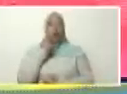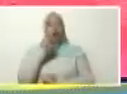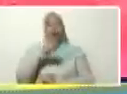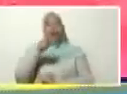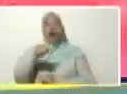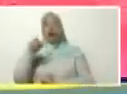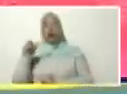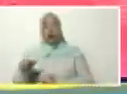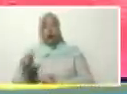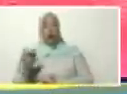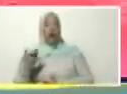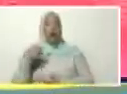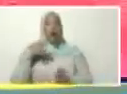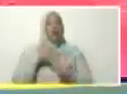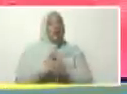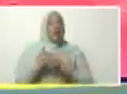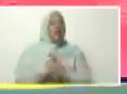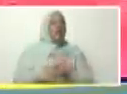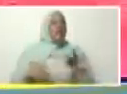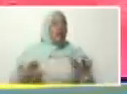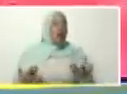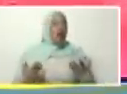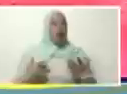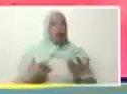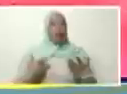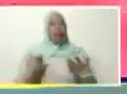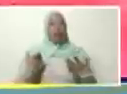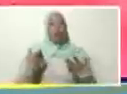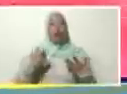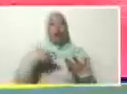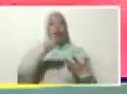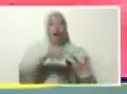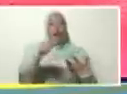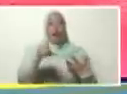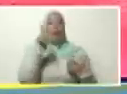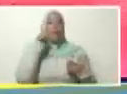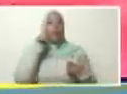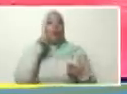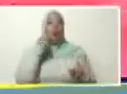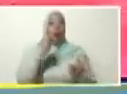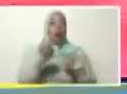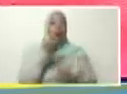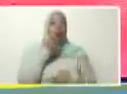términos eufemísticos colombianos un falso positivo.